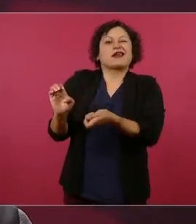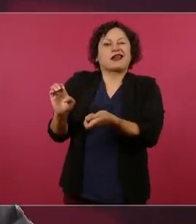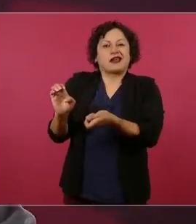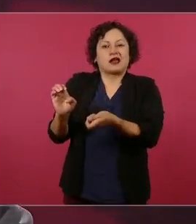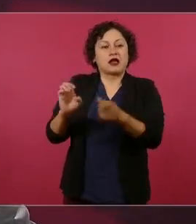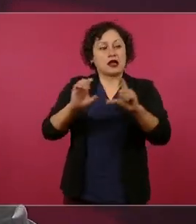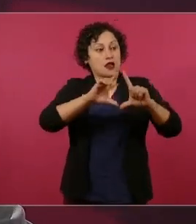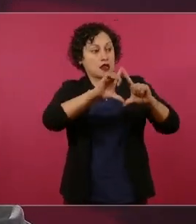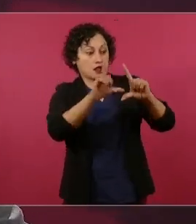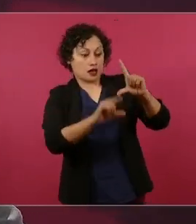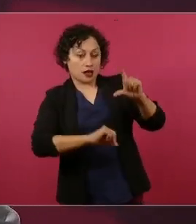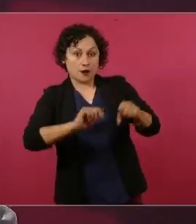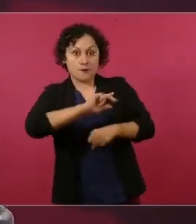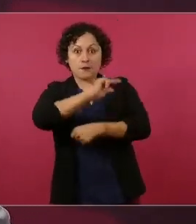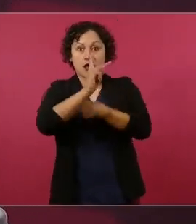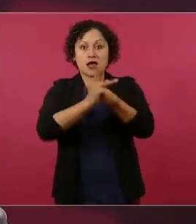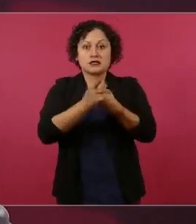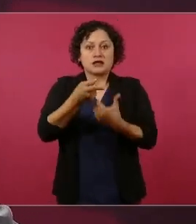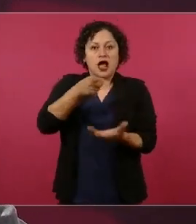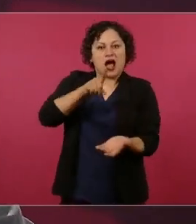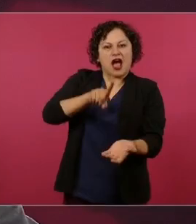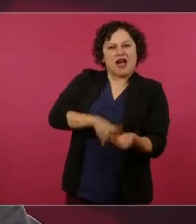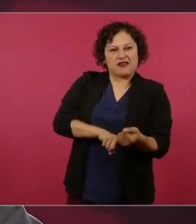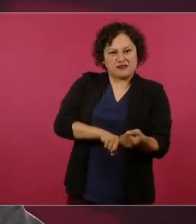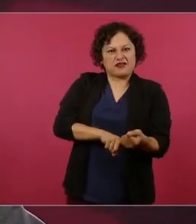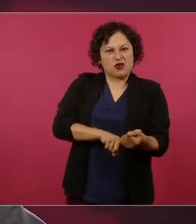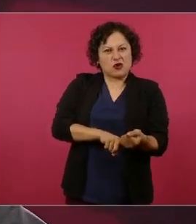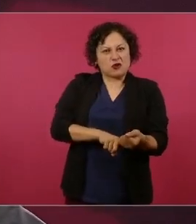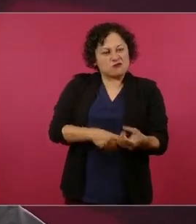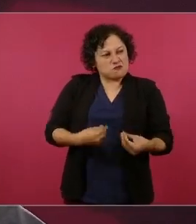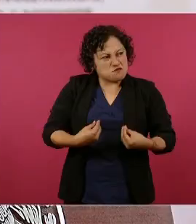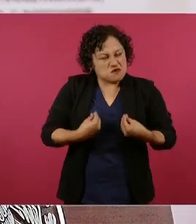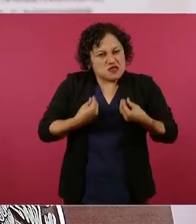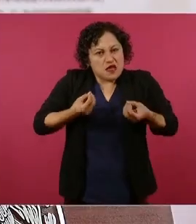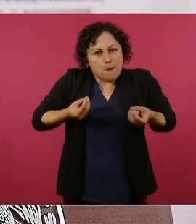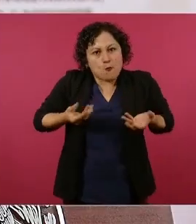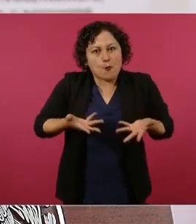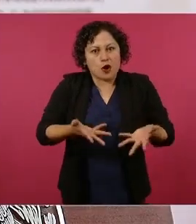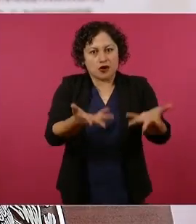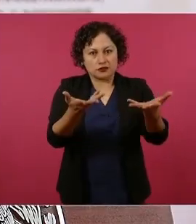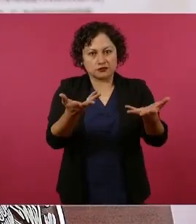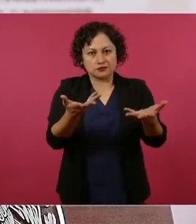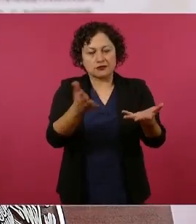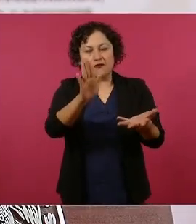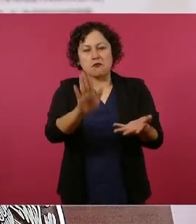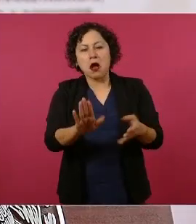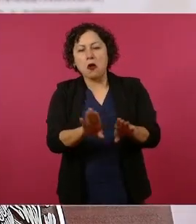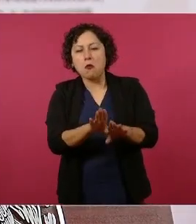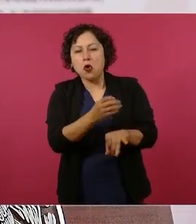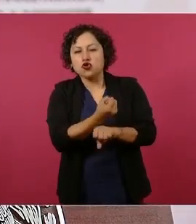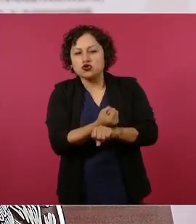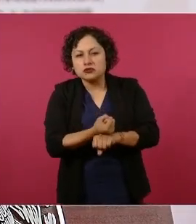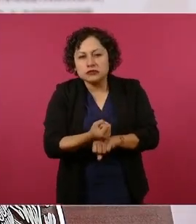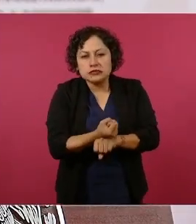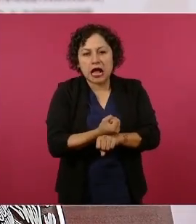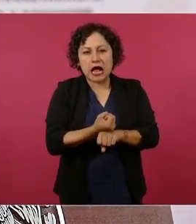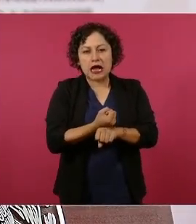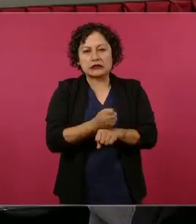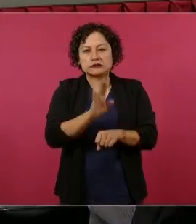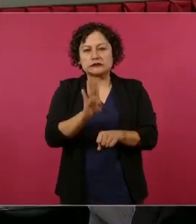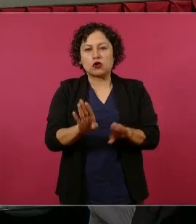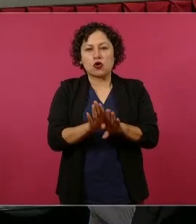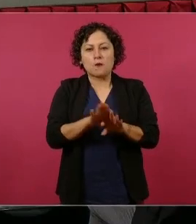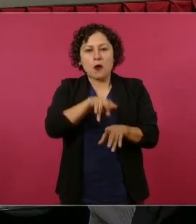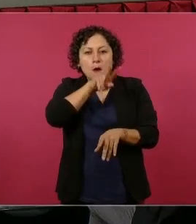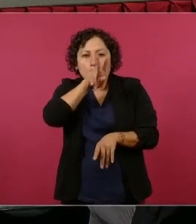mantiene vivo a este país. Es la empresa más importante de México y ha recibido el apoyo permanente